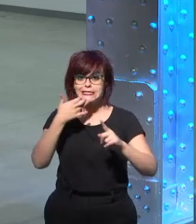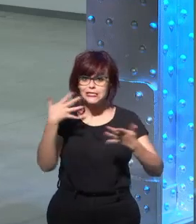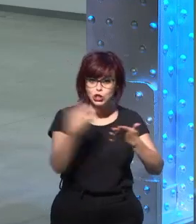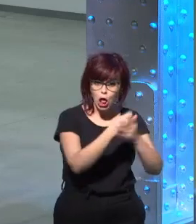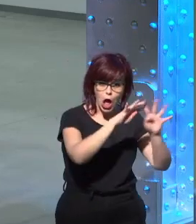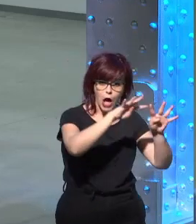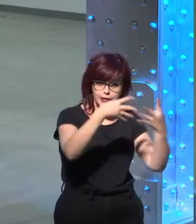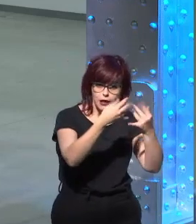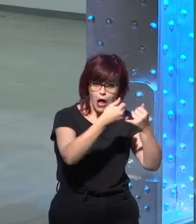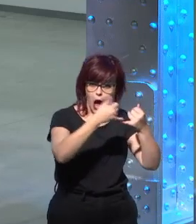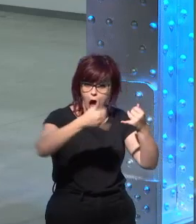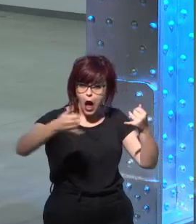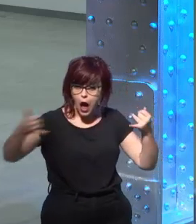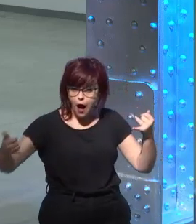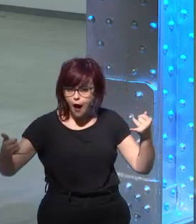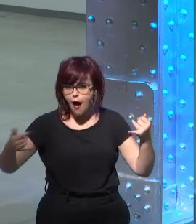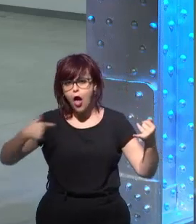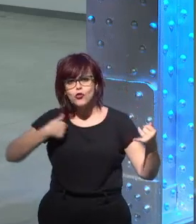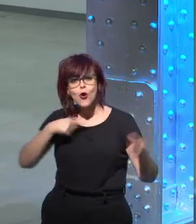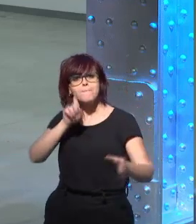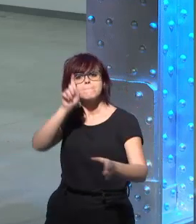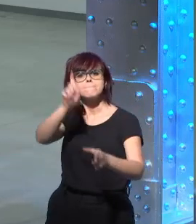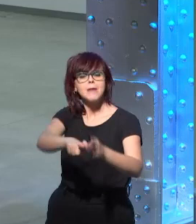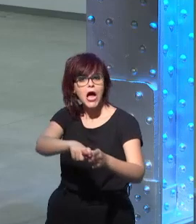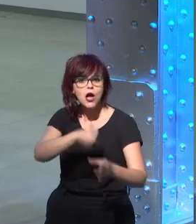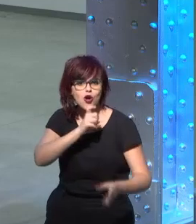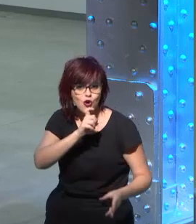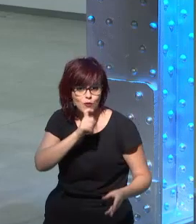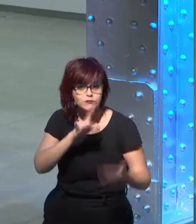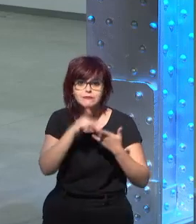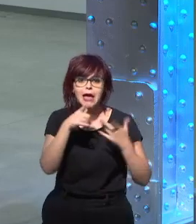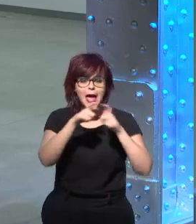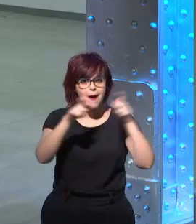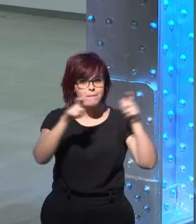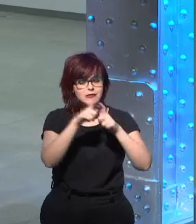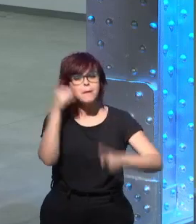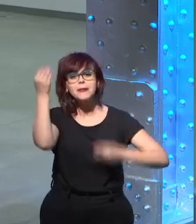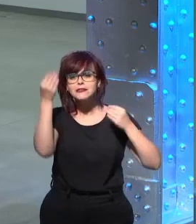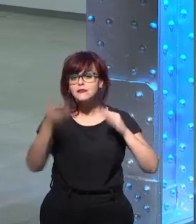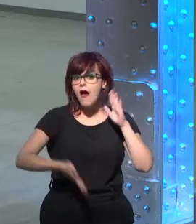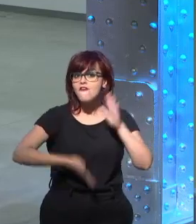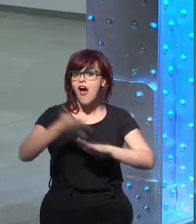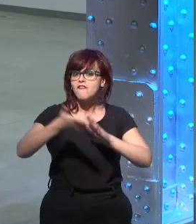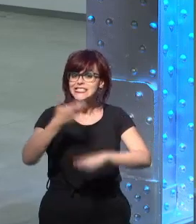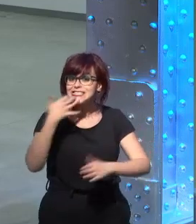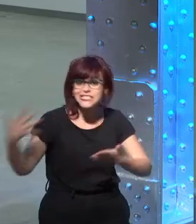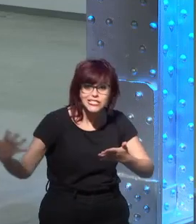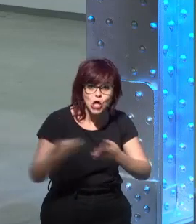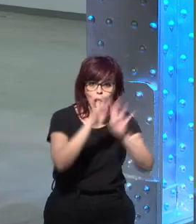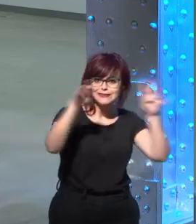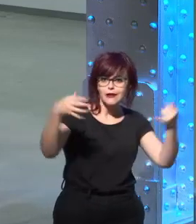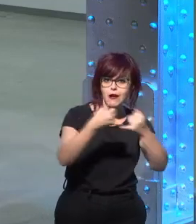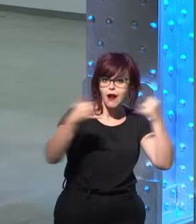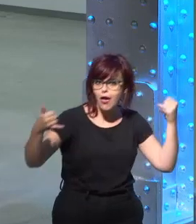son las nuevas empresas que recomendaría el crear. Empresas pensando en qué pasaría cuando esté